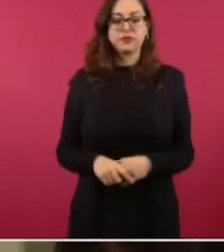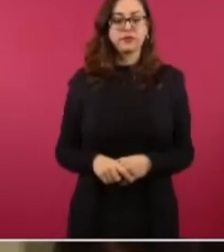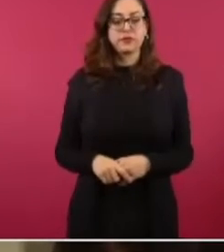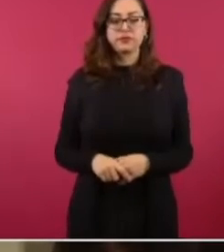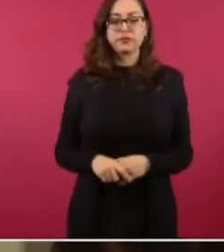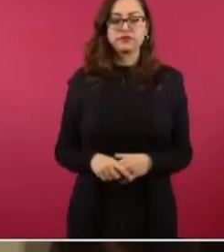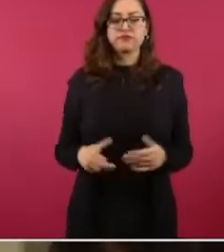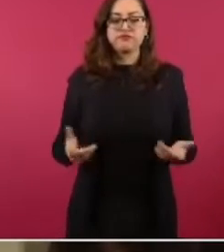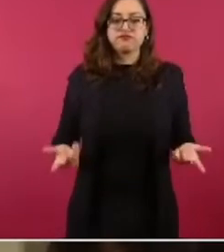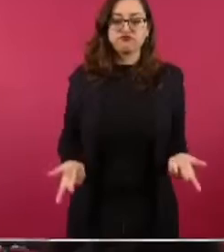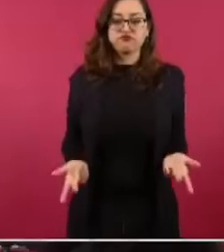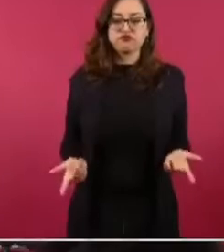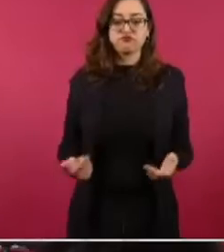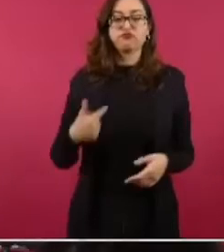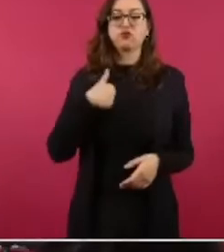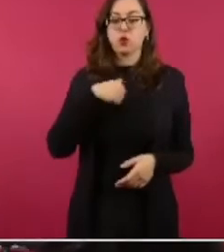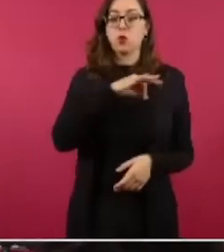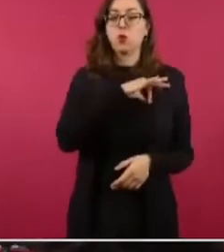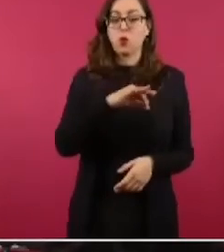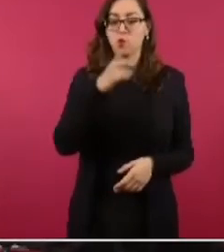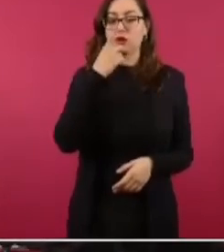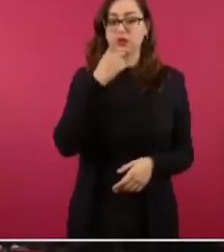Porque les puedo garantizar